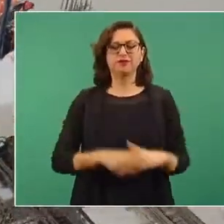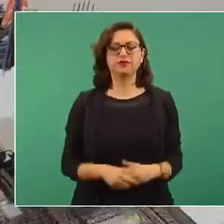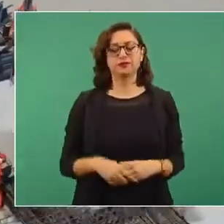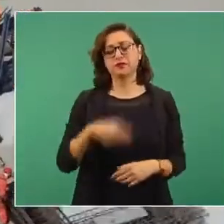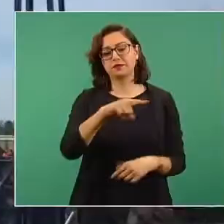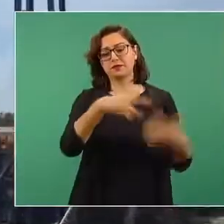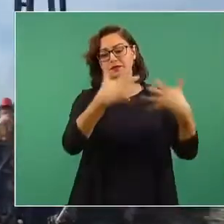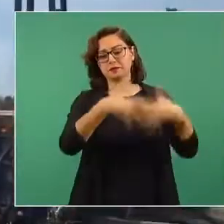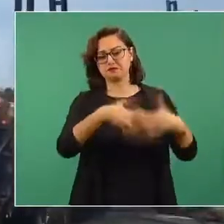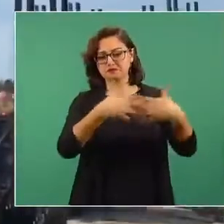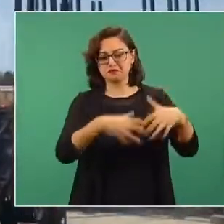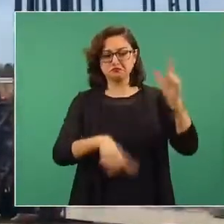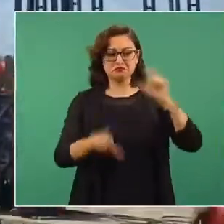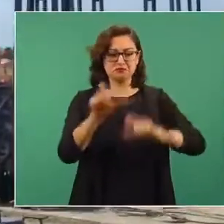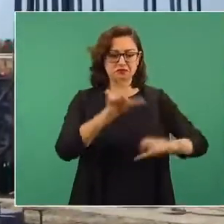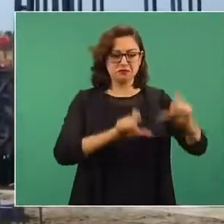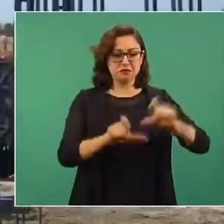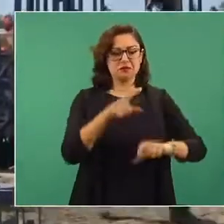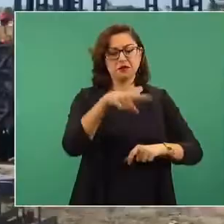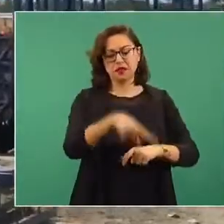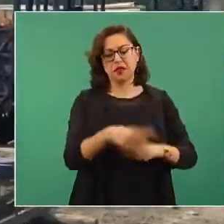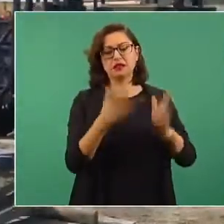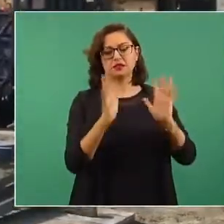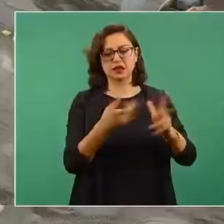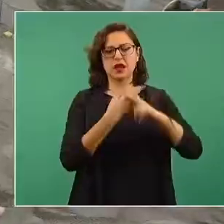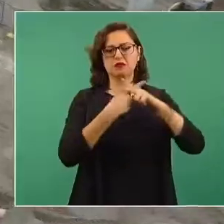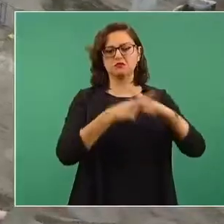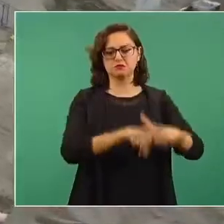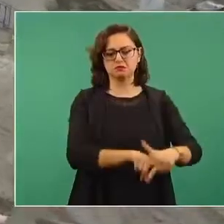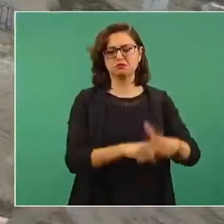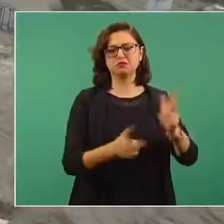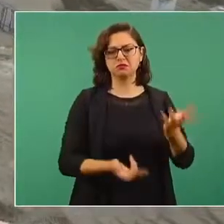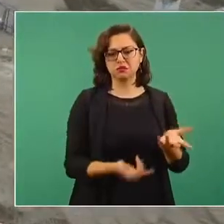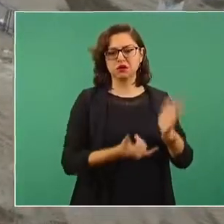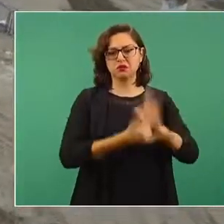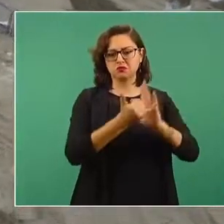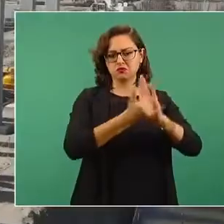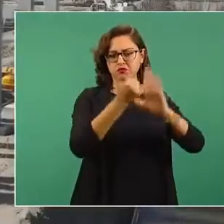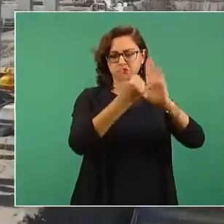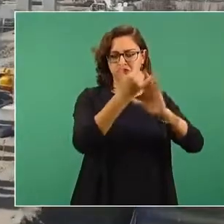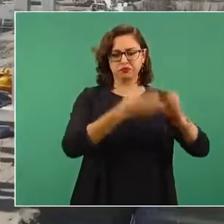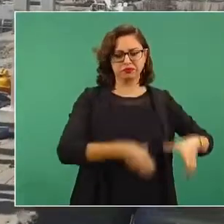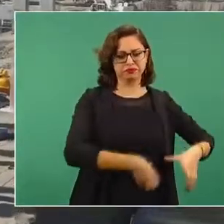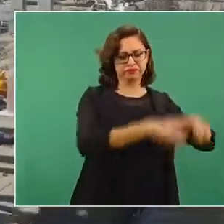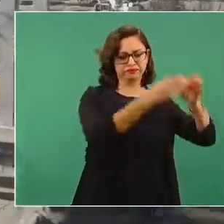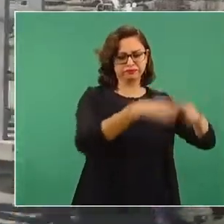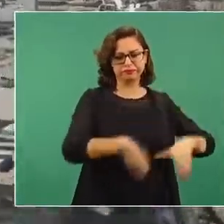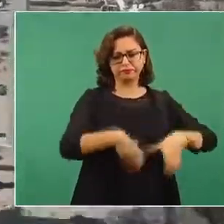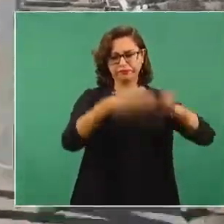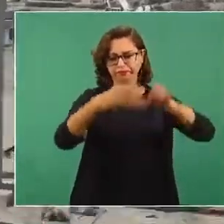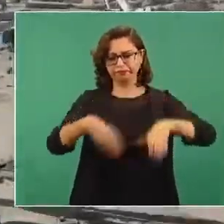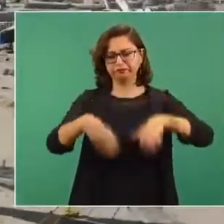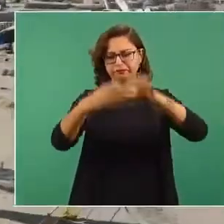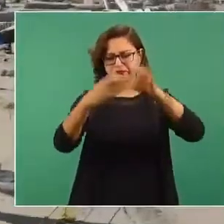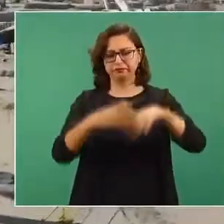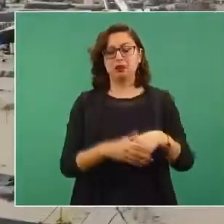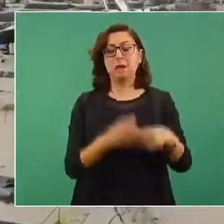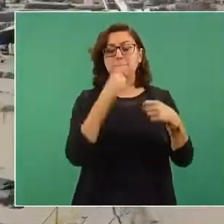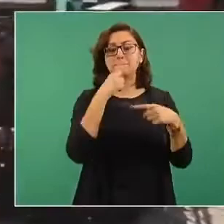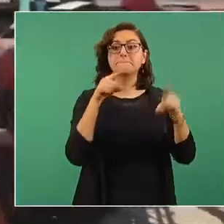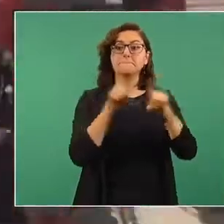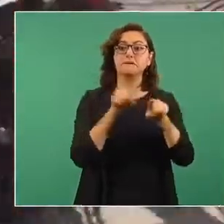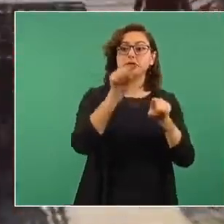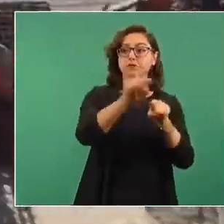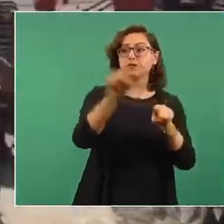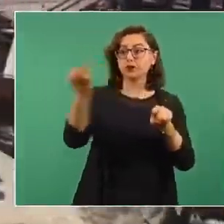proceso, iniciaron los trabajos de precolado de marcos en la planta de alquilación, con lo que se suma a las plantas combinada y coquizadora en los procesos de